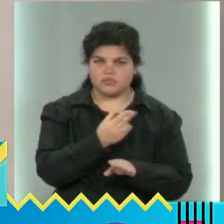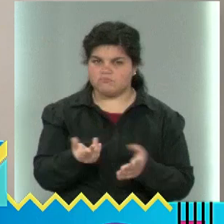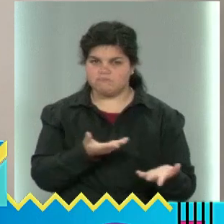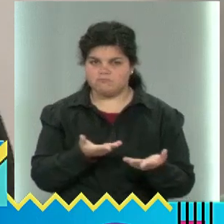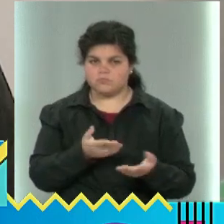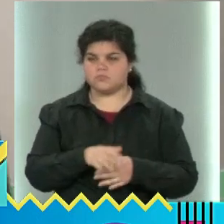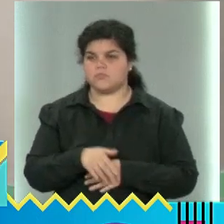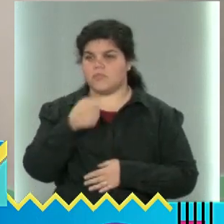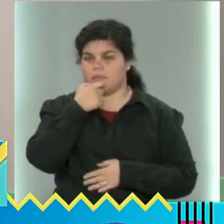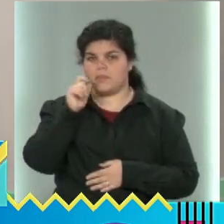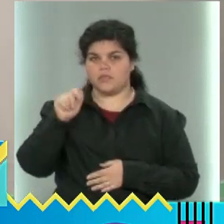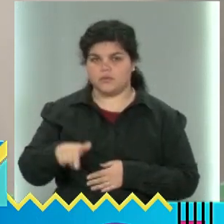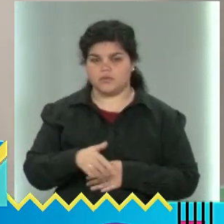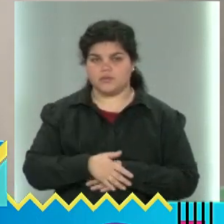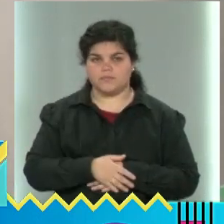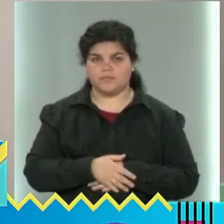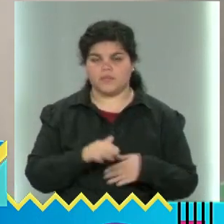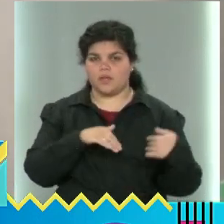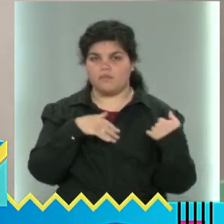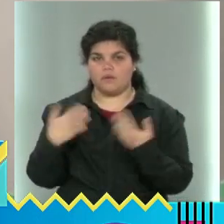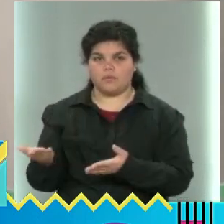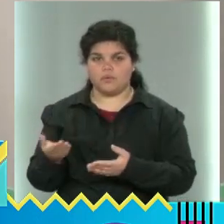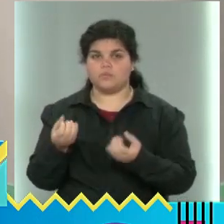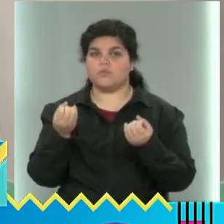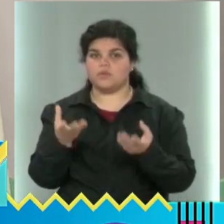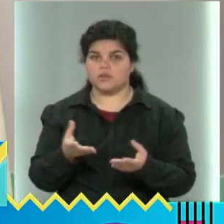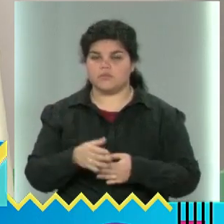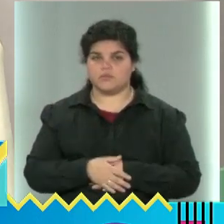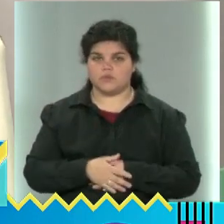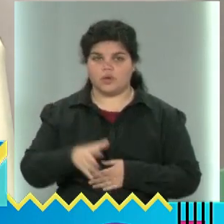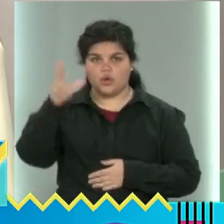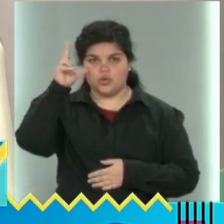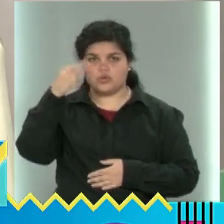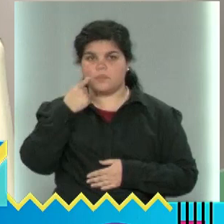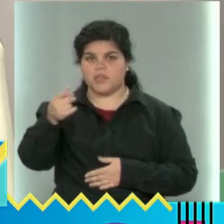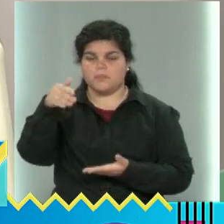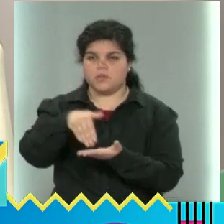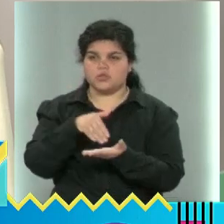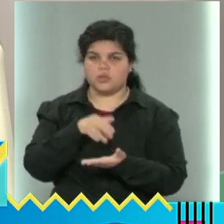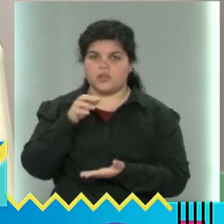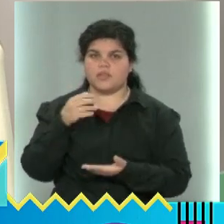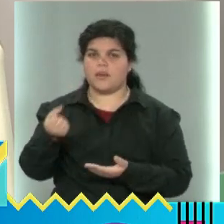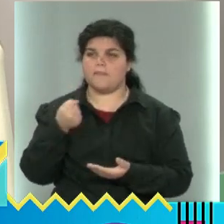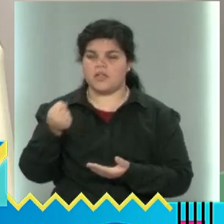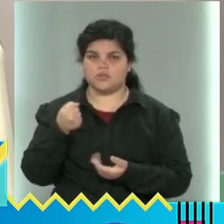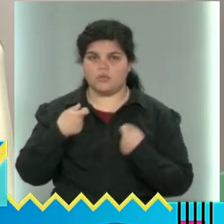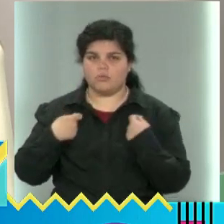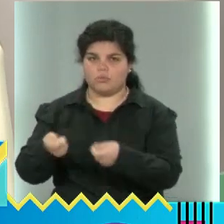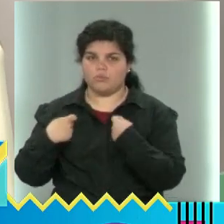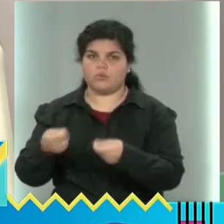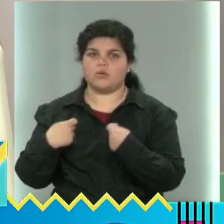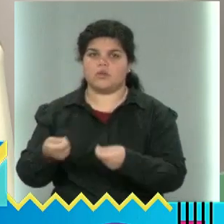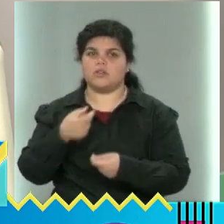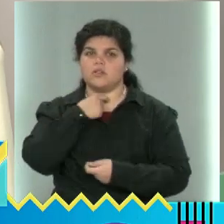Mendoza está favorecida porque es una provincia que tiene 8.000 millones de pesos planificados para inversión, y esto a las